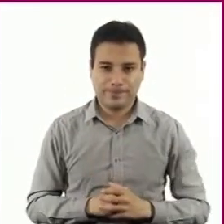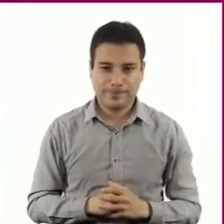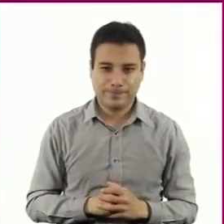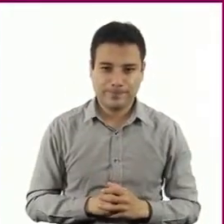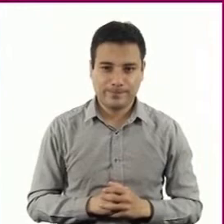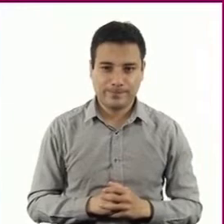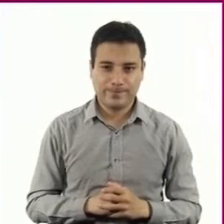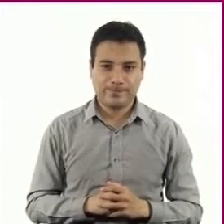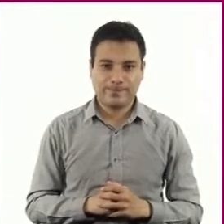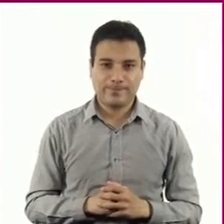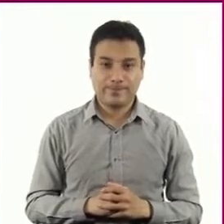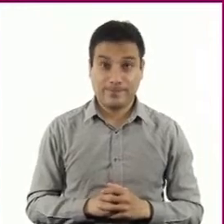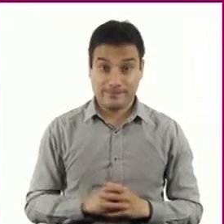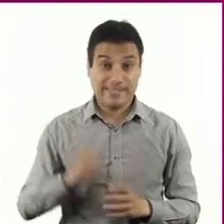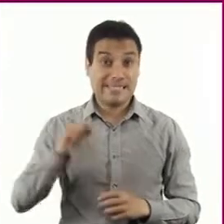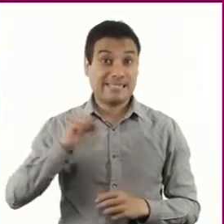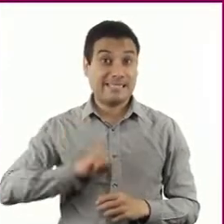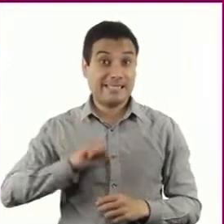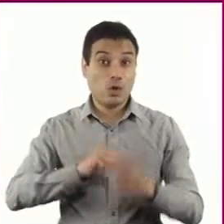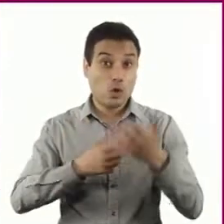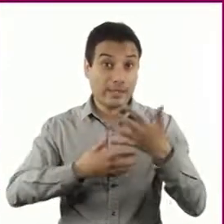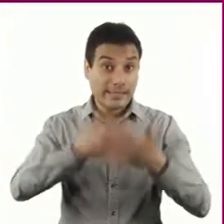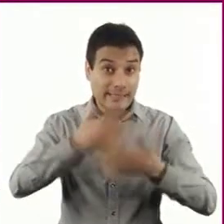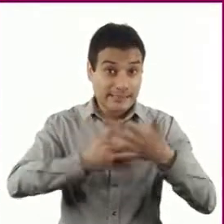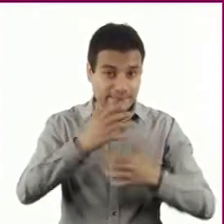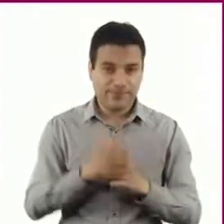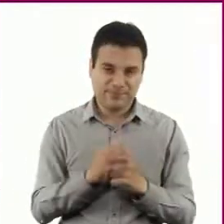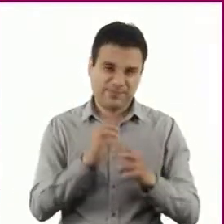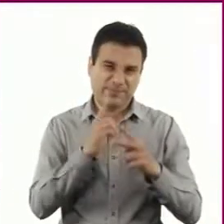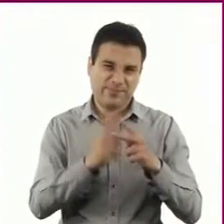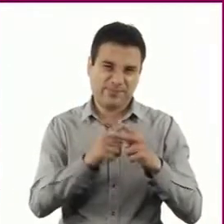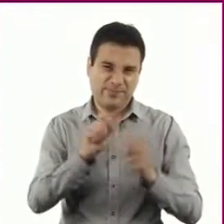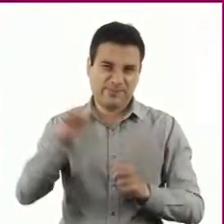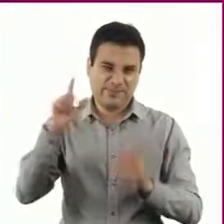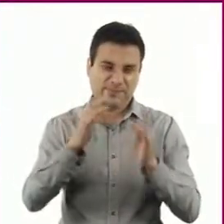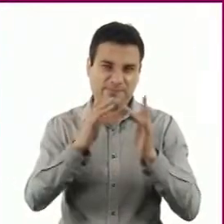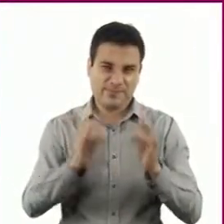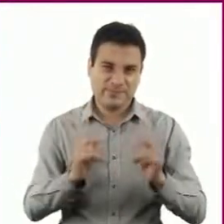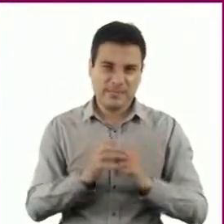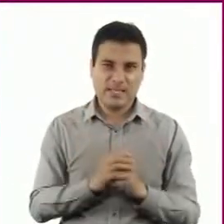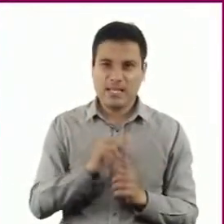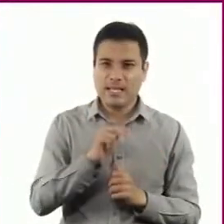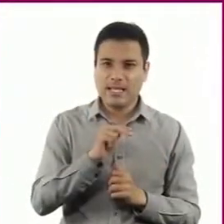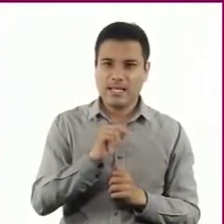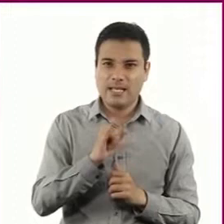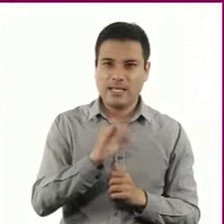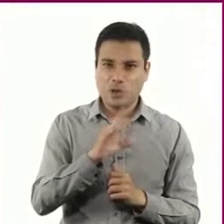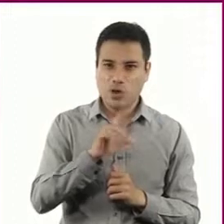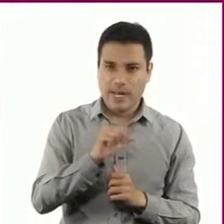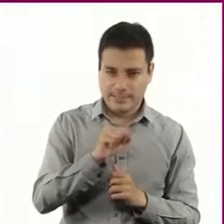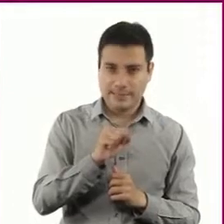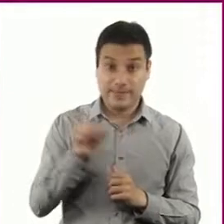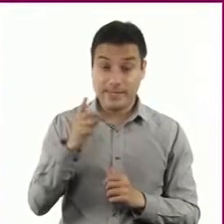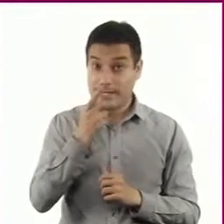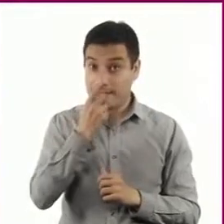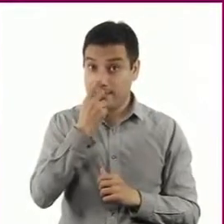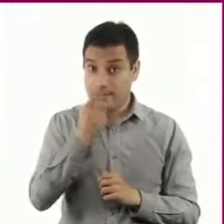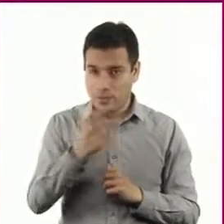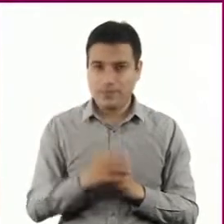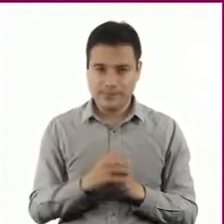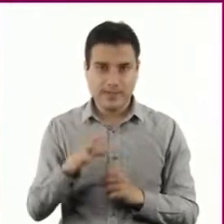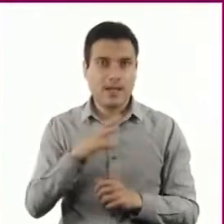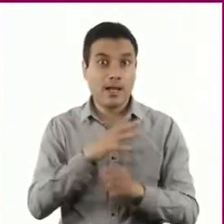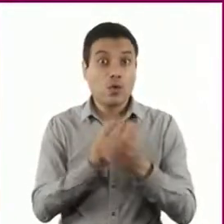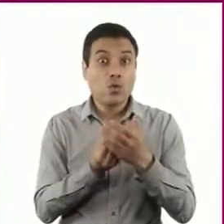¿Sabías que en el siglo XV el matemático francés Nicolas Chuquet introdujo en Europa Occidental una